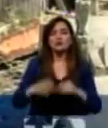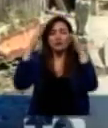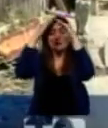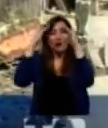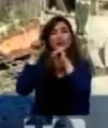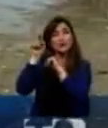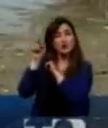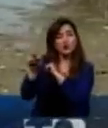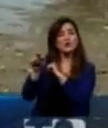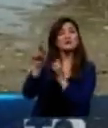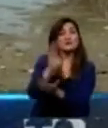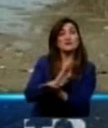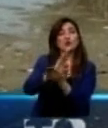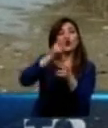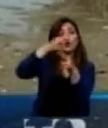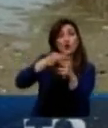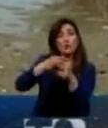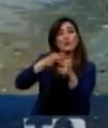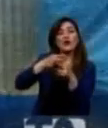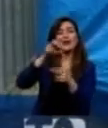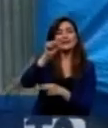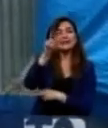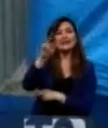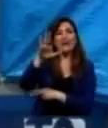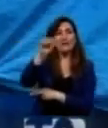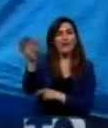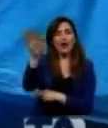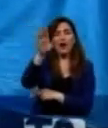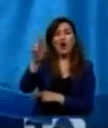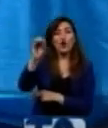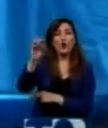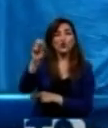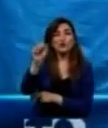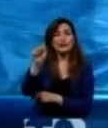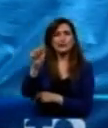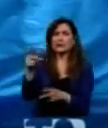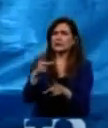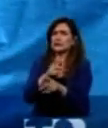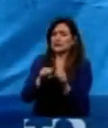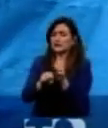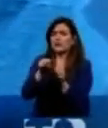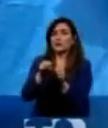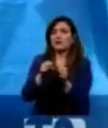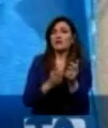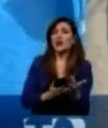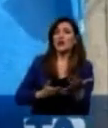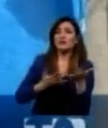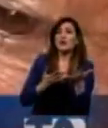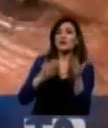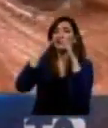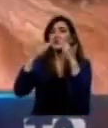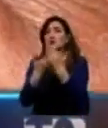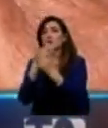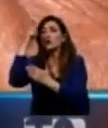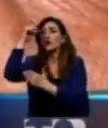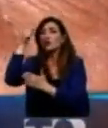vivienda de Bellanire, ubicada en el barrio Santa Rosa, en el cantón Huisne, uno de los lugares más afectados. Cansada de esperar una vivienda